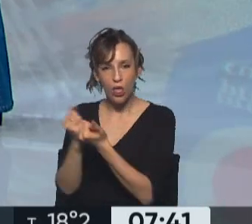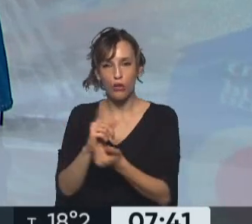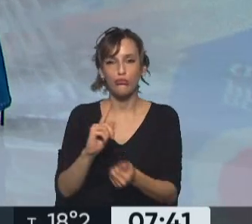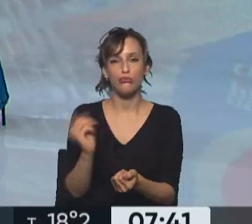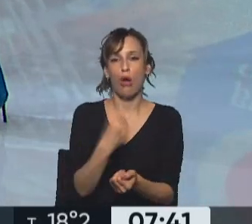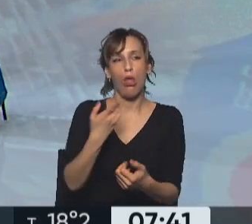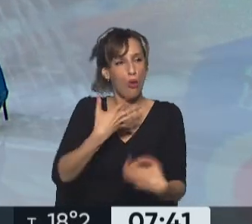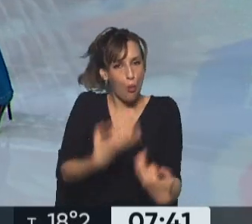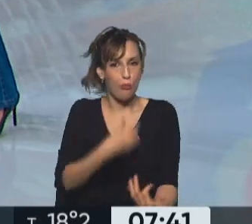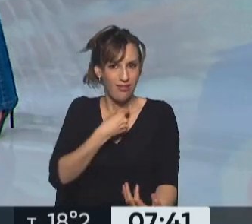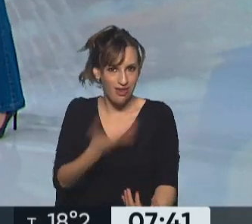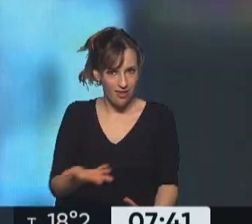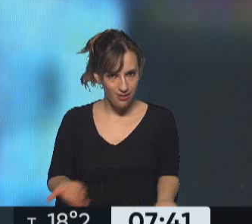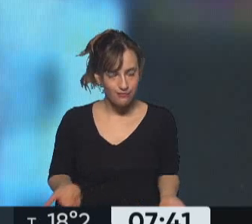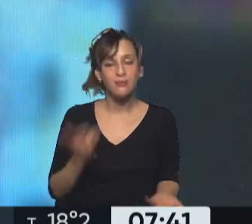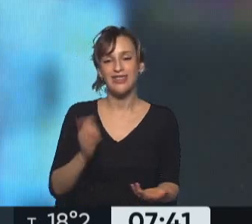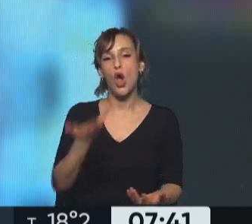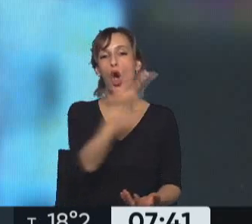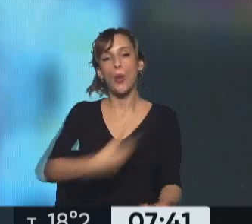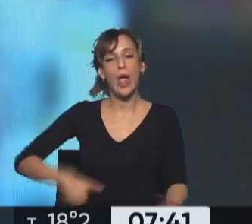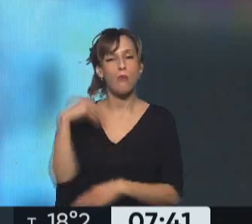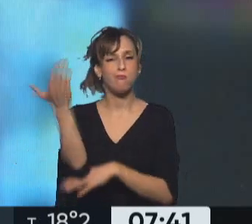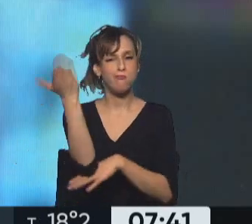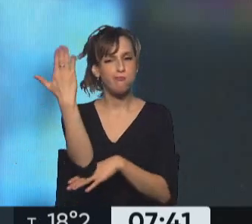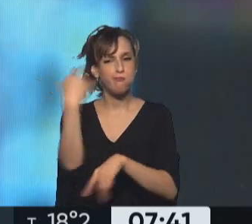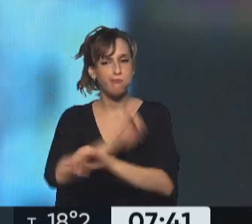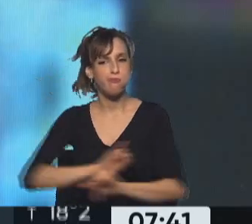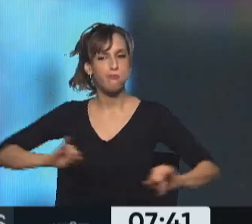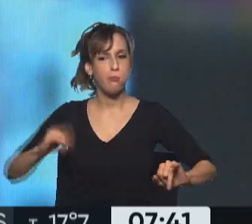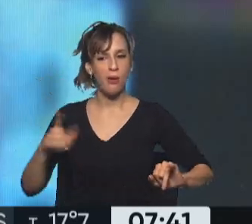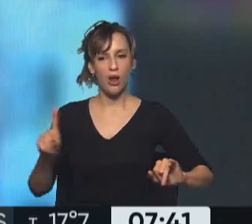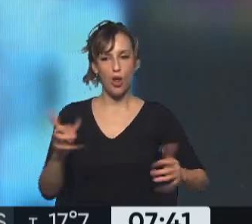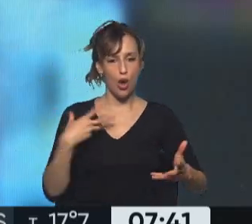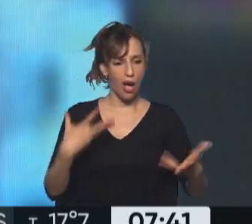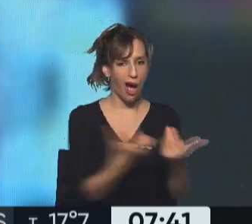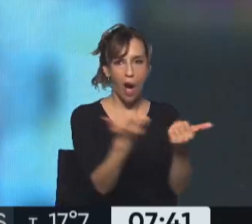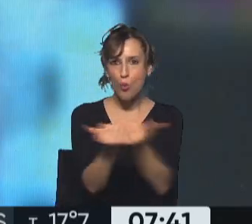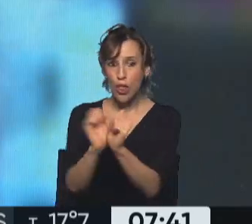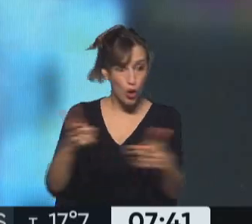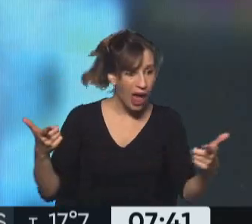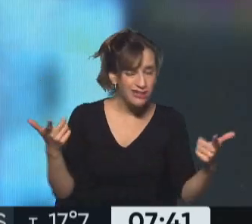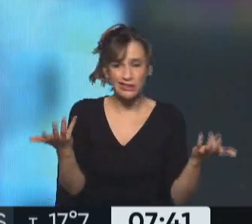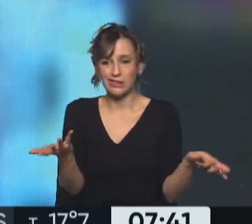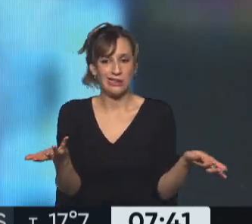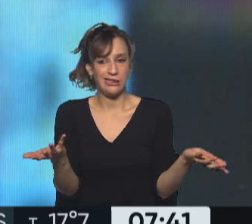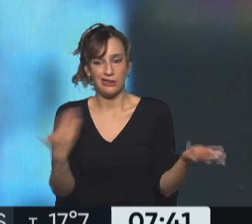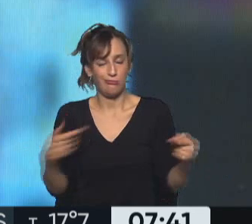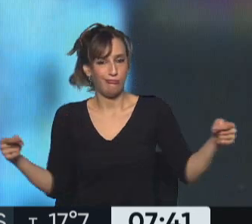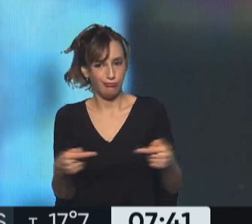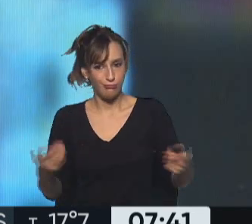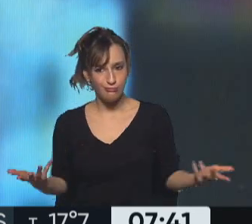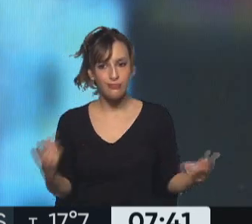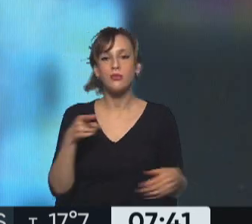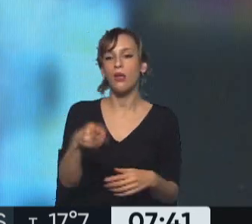el gobierno puede anunciar lo que sea, pero claro, ahí tiene, como es un acuerdo, precios cuidados es un acuerdo voluntario. Ahí lo tienen que cumplir, desde